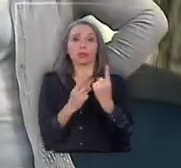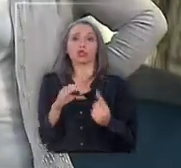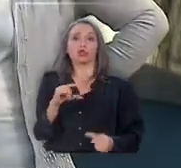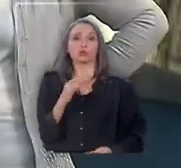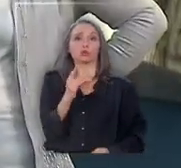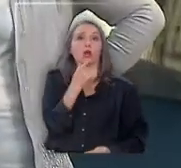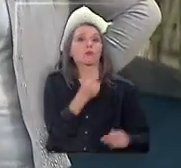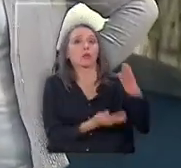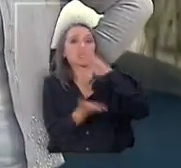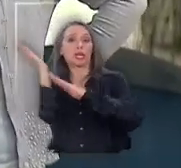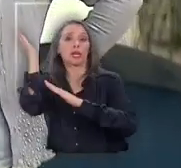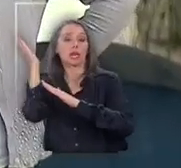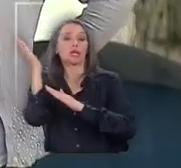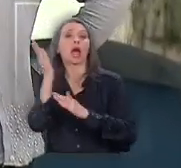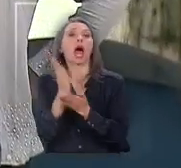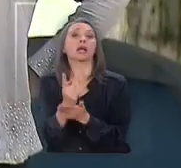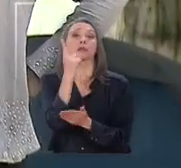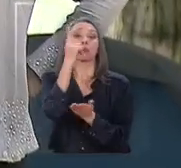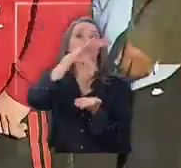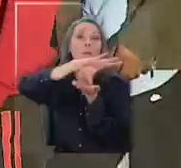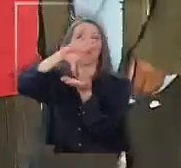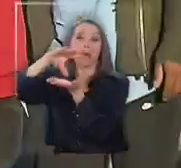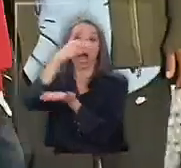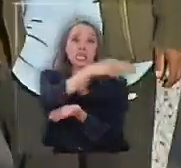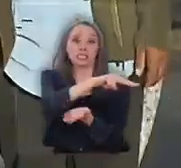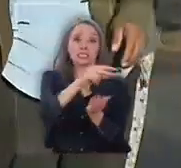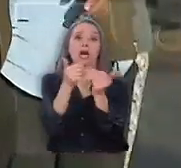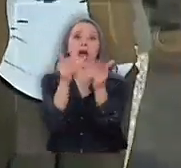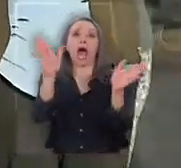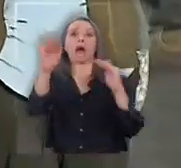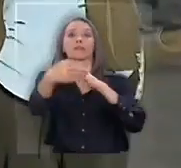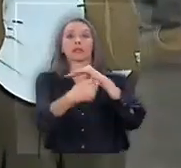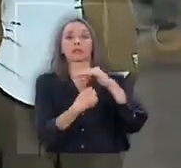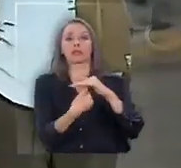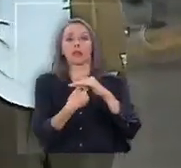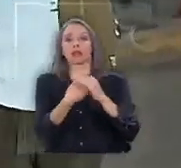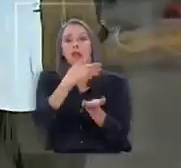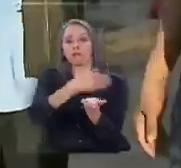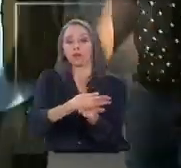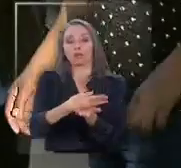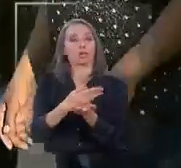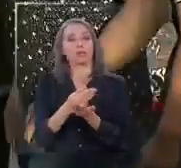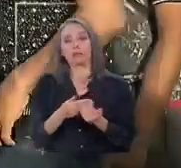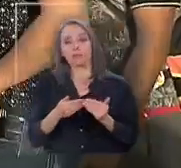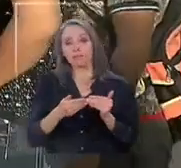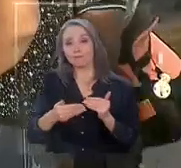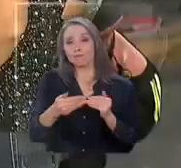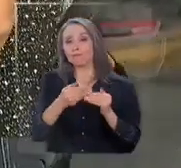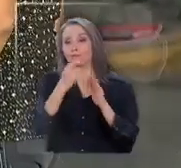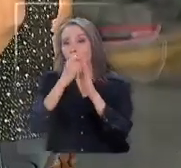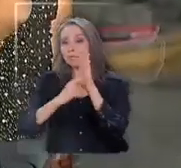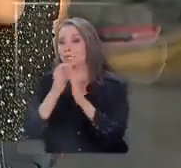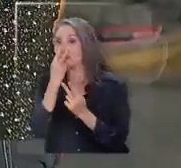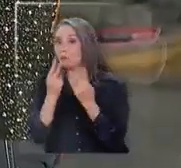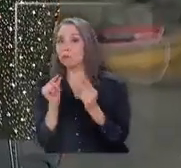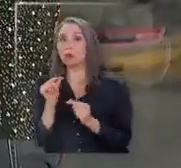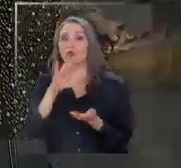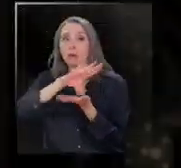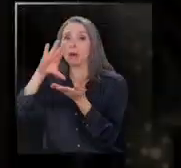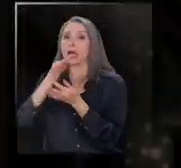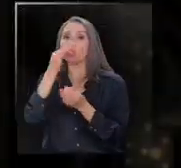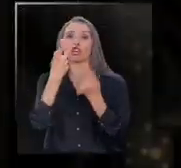hasta que los países no abran sus fronteras y en el corto plazo yo lo veo poco probable eso por lo que han dicho los mismos países